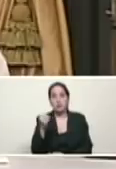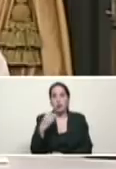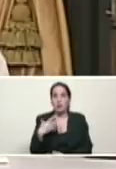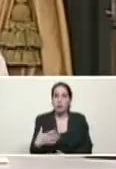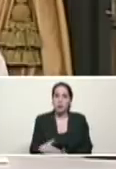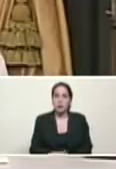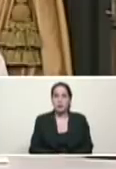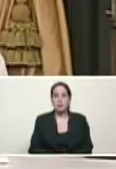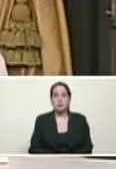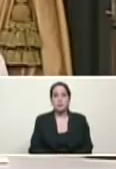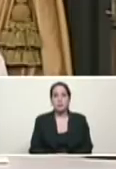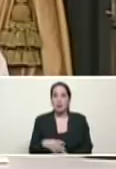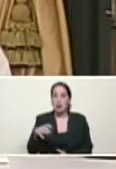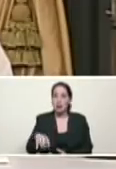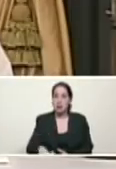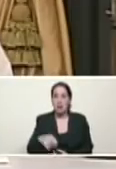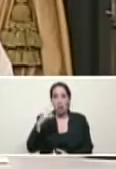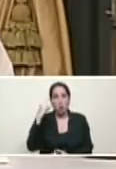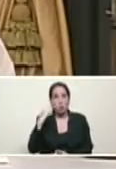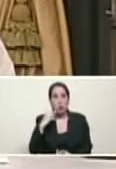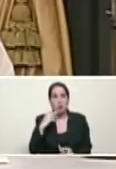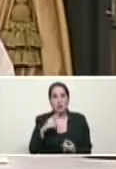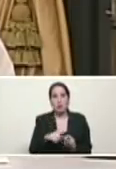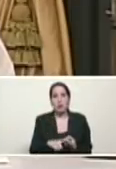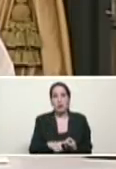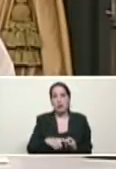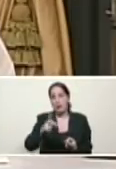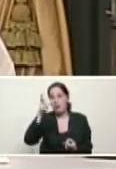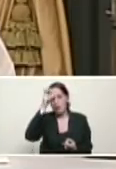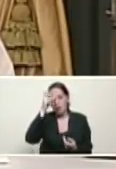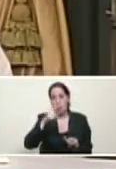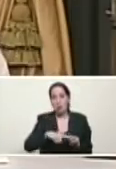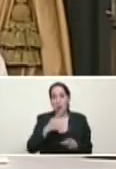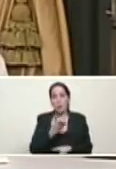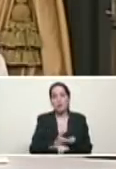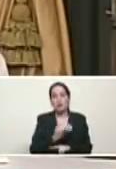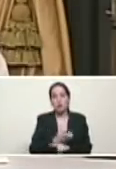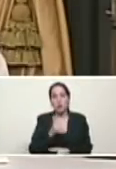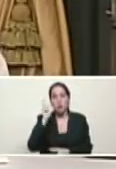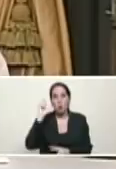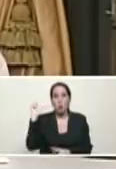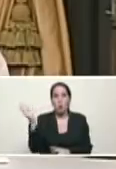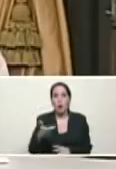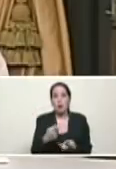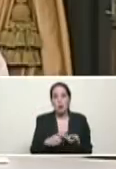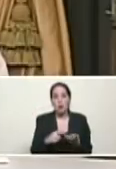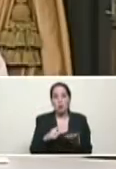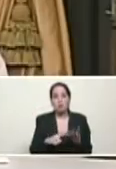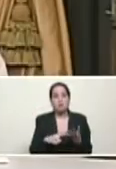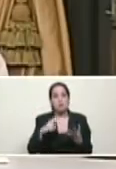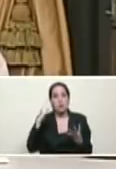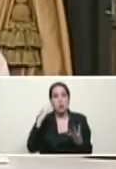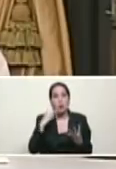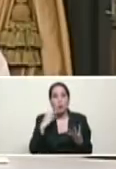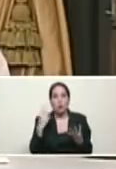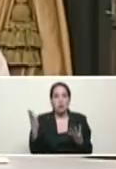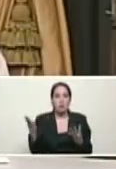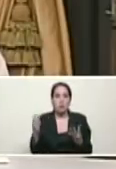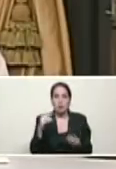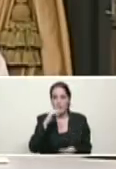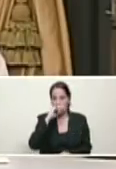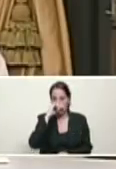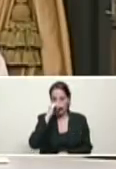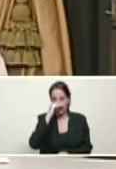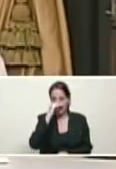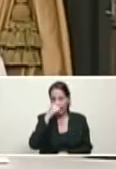Bolívar. Ya estuvimos en Coro, Falcón, Maturín, Guárico, y ahora nos vamos al sur de Venezuela ya, en